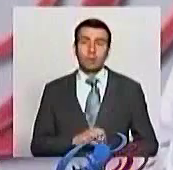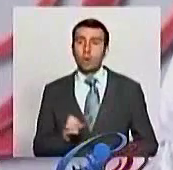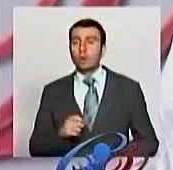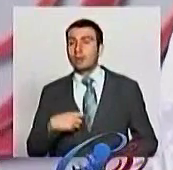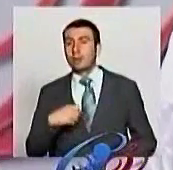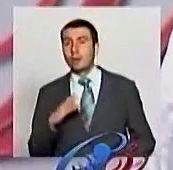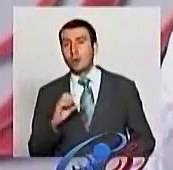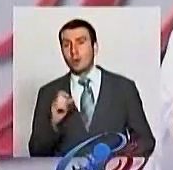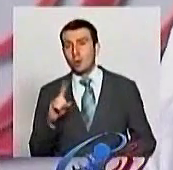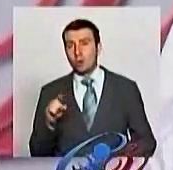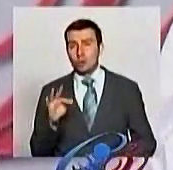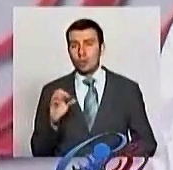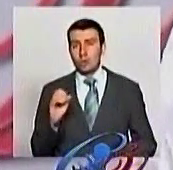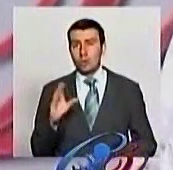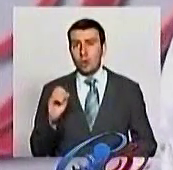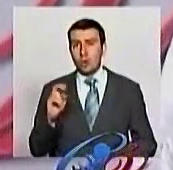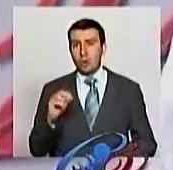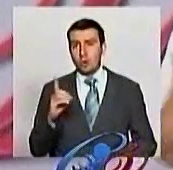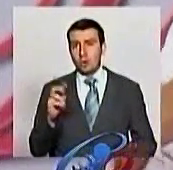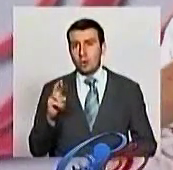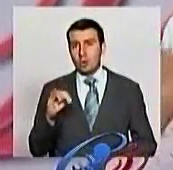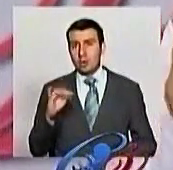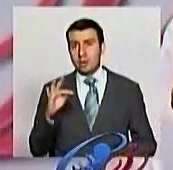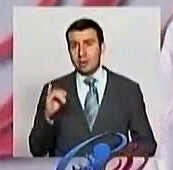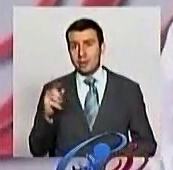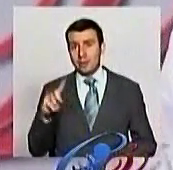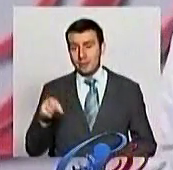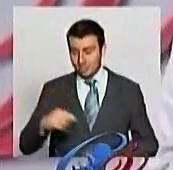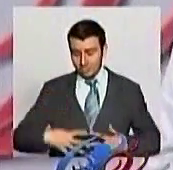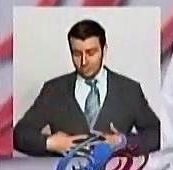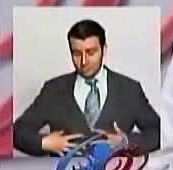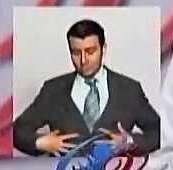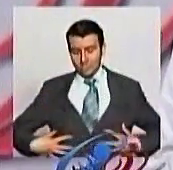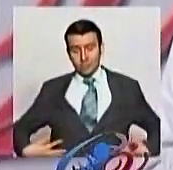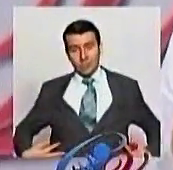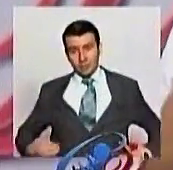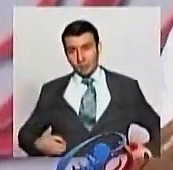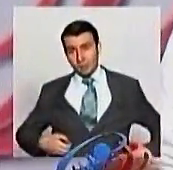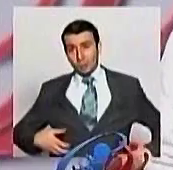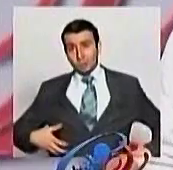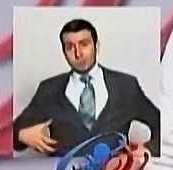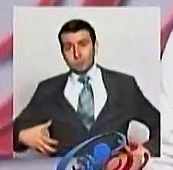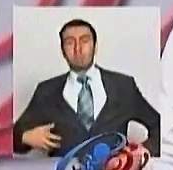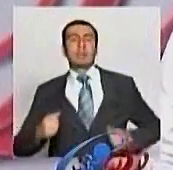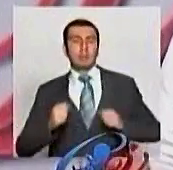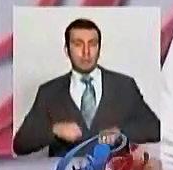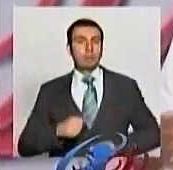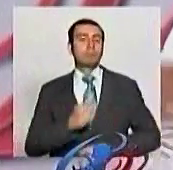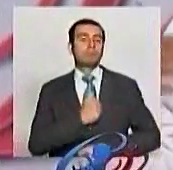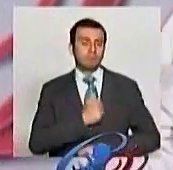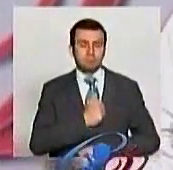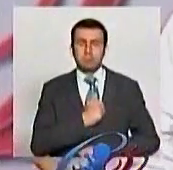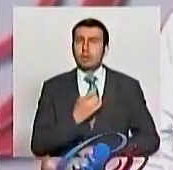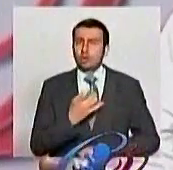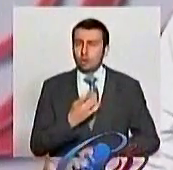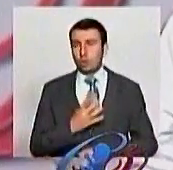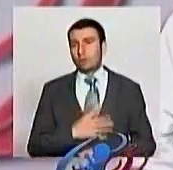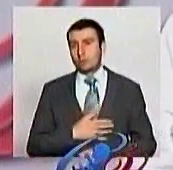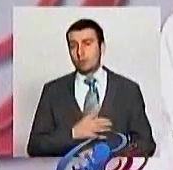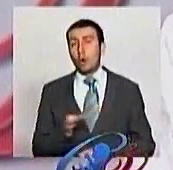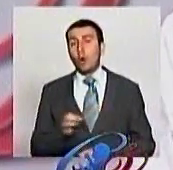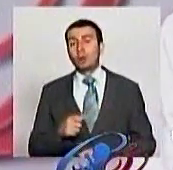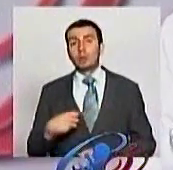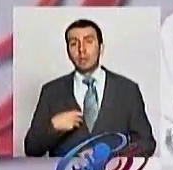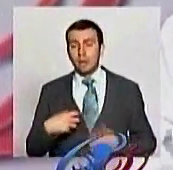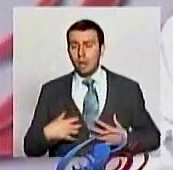costocondritis, que es la inflamación de una costilla, eso también me puede dar dolor en el pecho. Si yo, por ejemplo, tengo una neumonía del